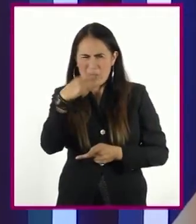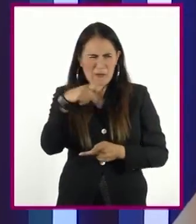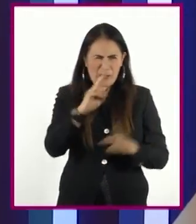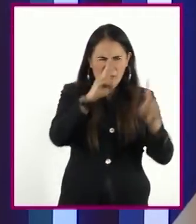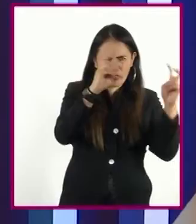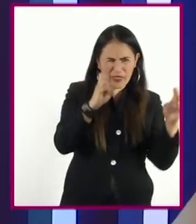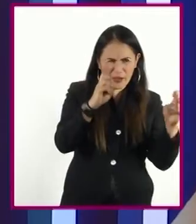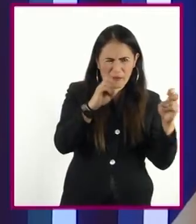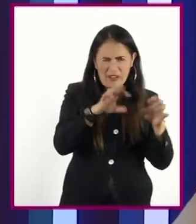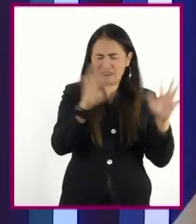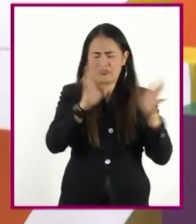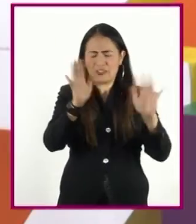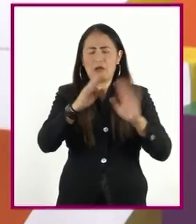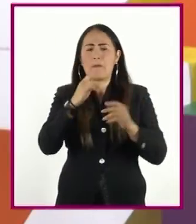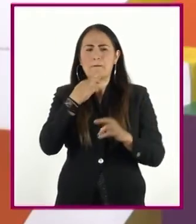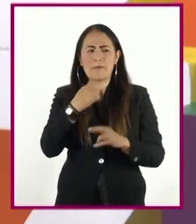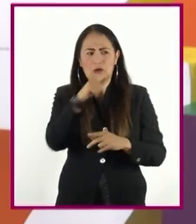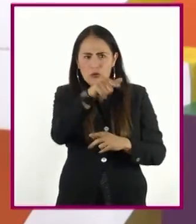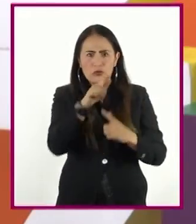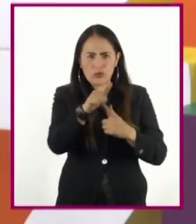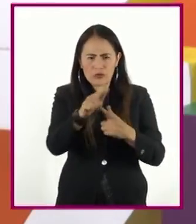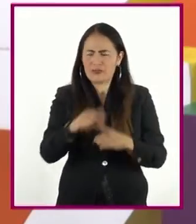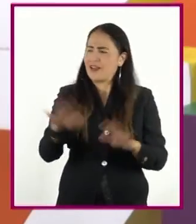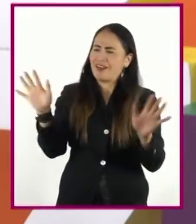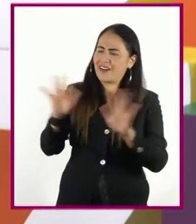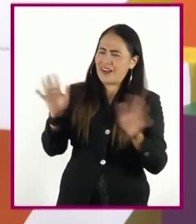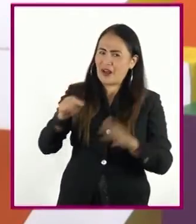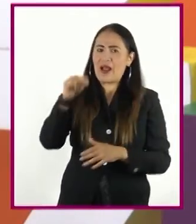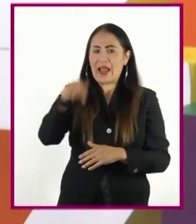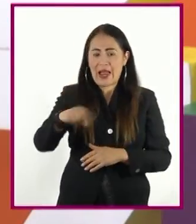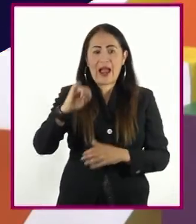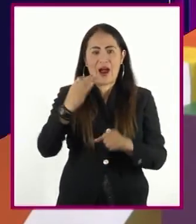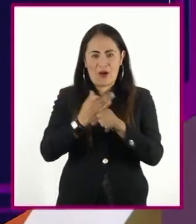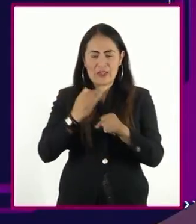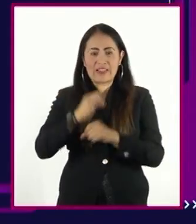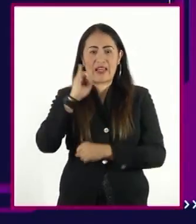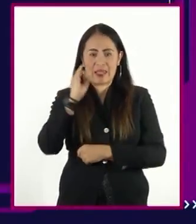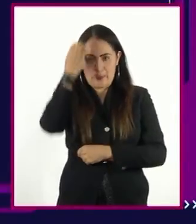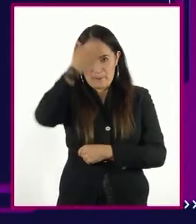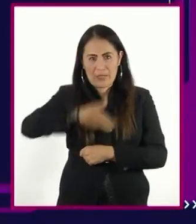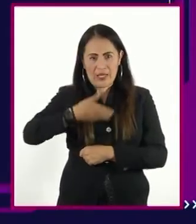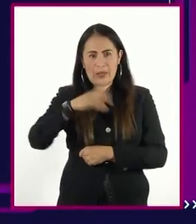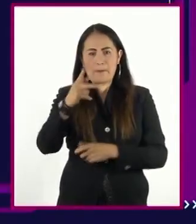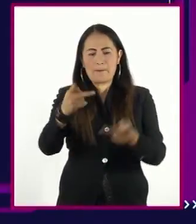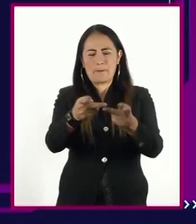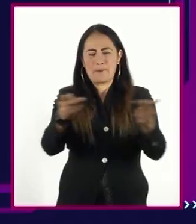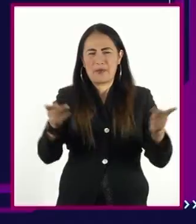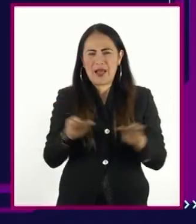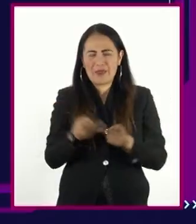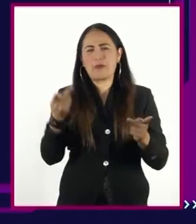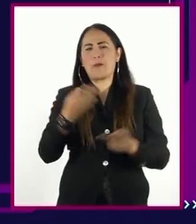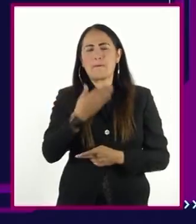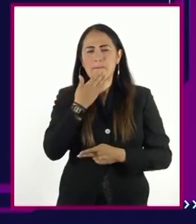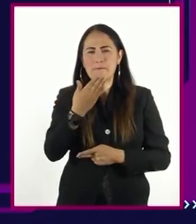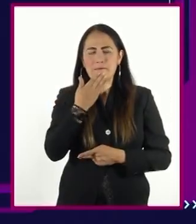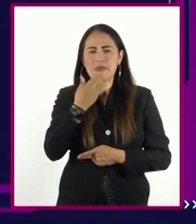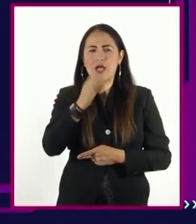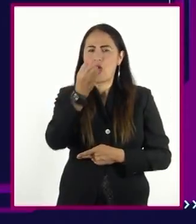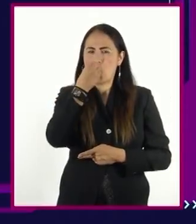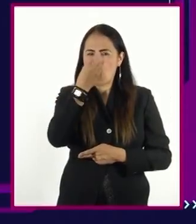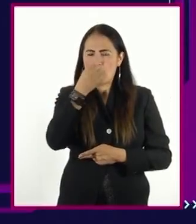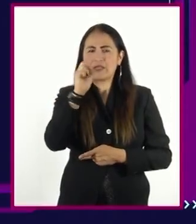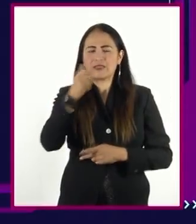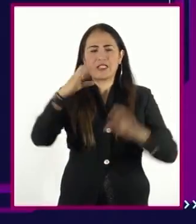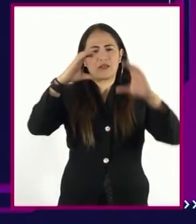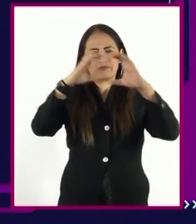así que mejor continúe. Al contrario, Daniel, la imagen del plato del bien comer que mencionaste representa una gráfica